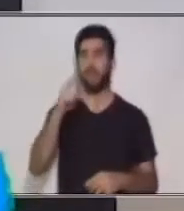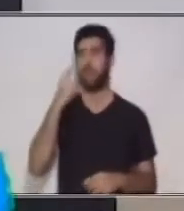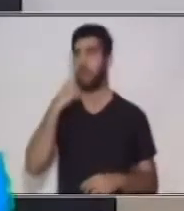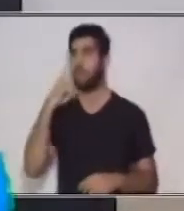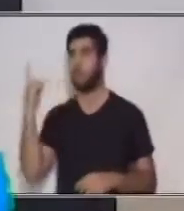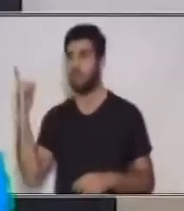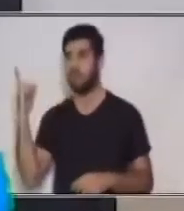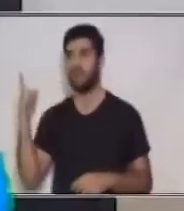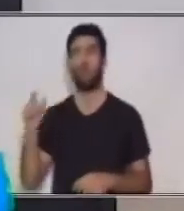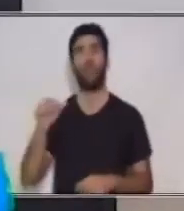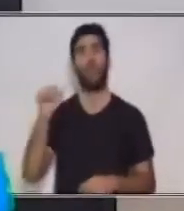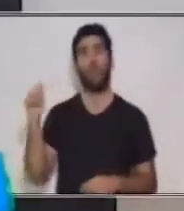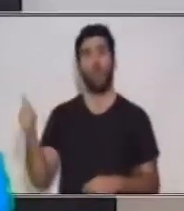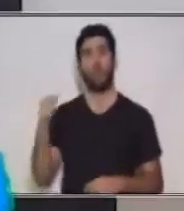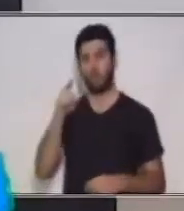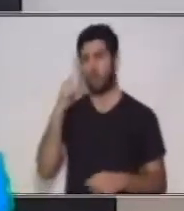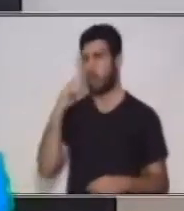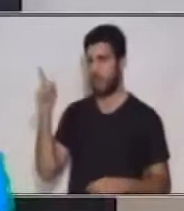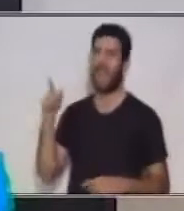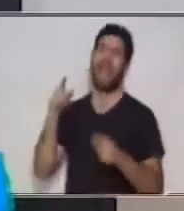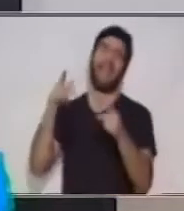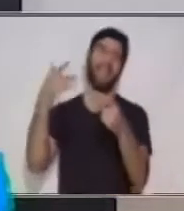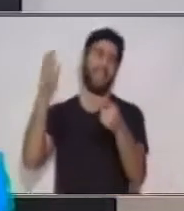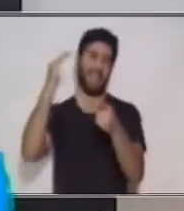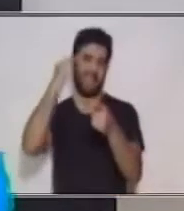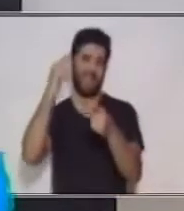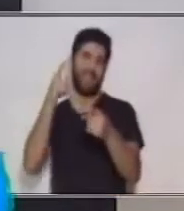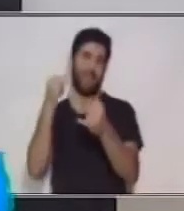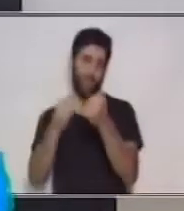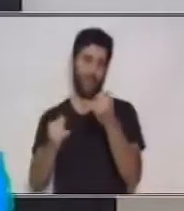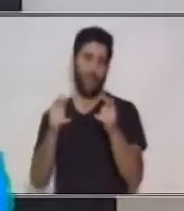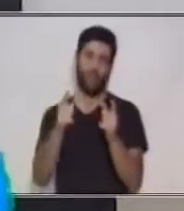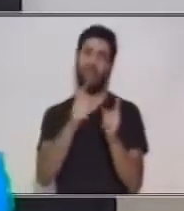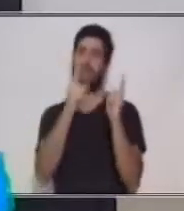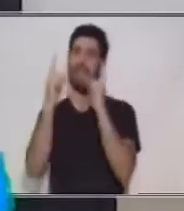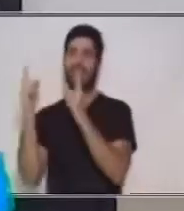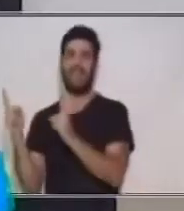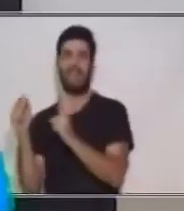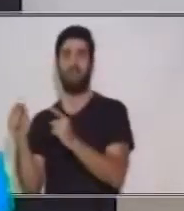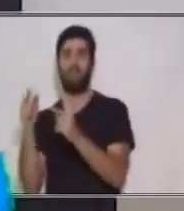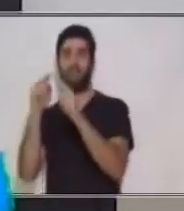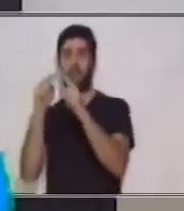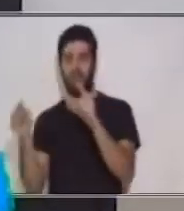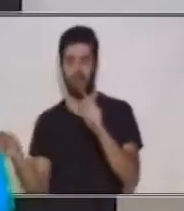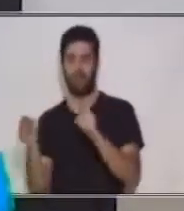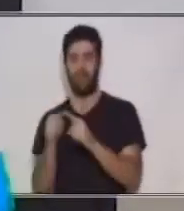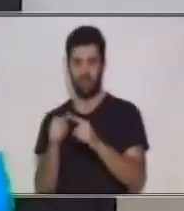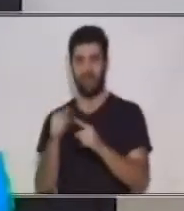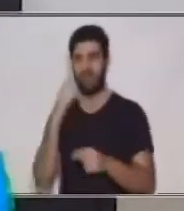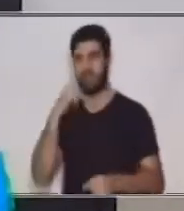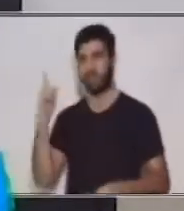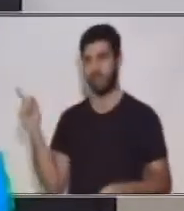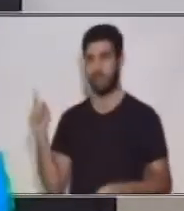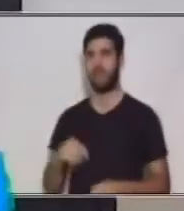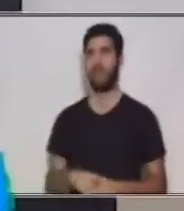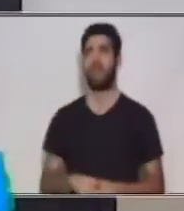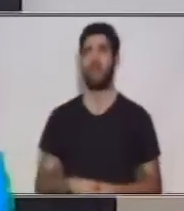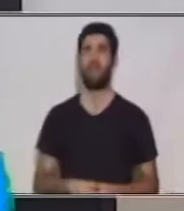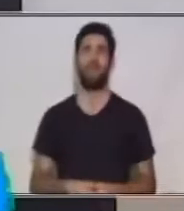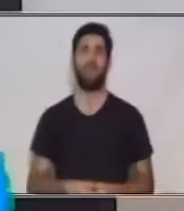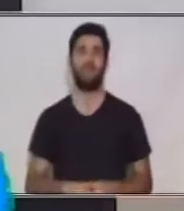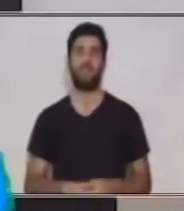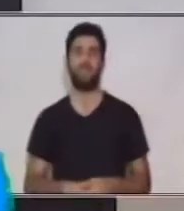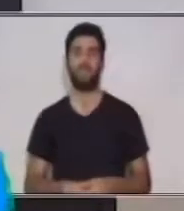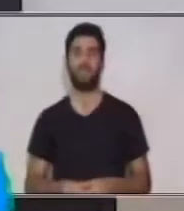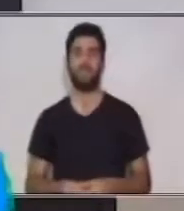de triángulo que pues por lógica ya podrás haber dado cuenta que es el último tipo de triángulo, el triángulo escalero,